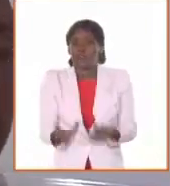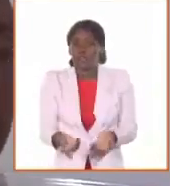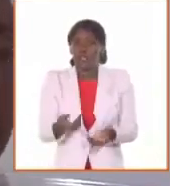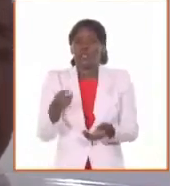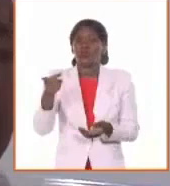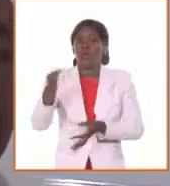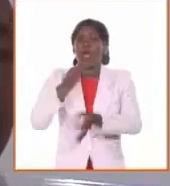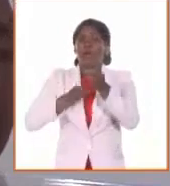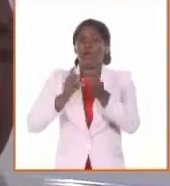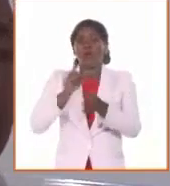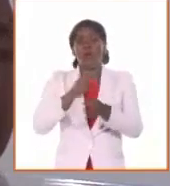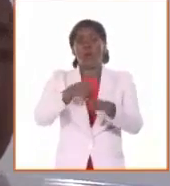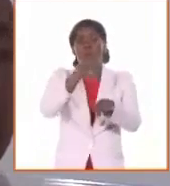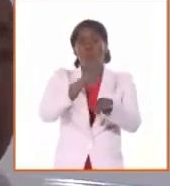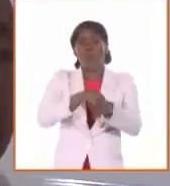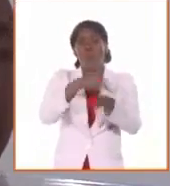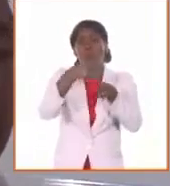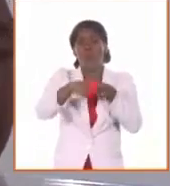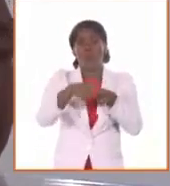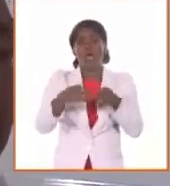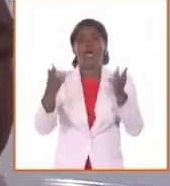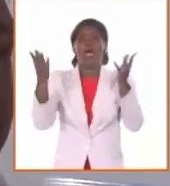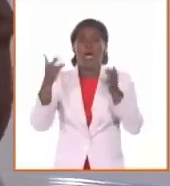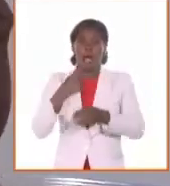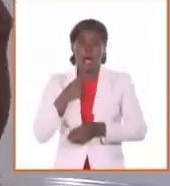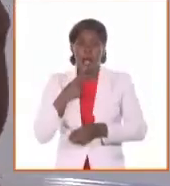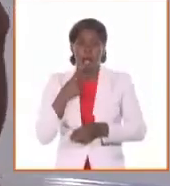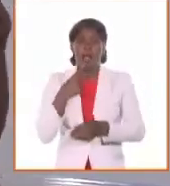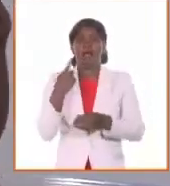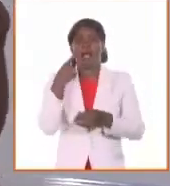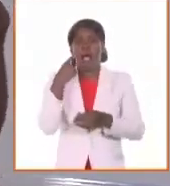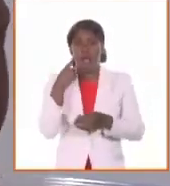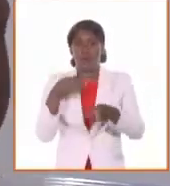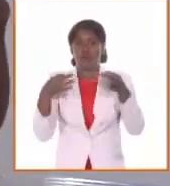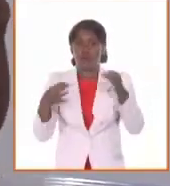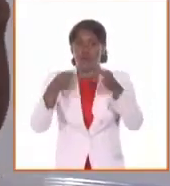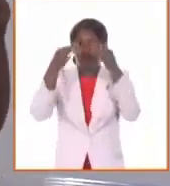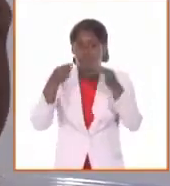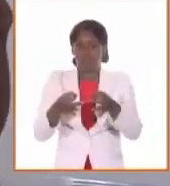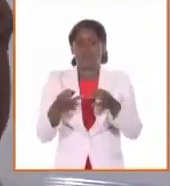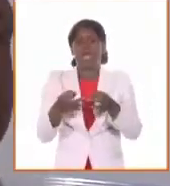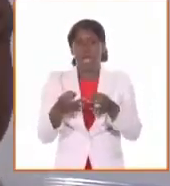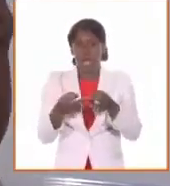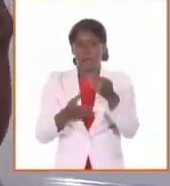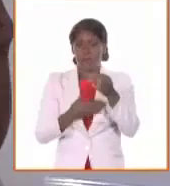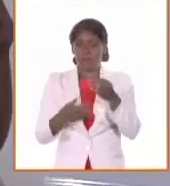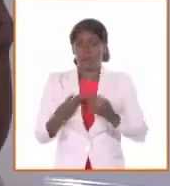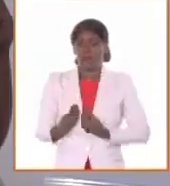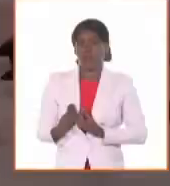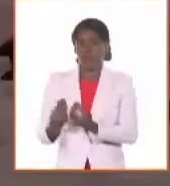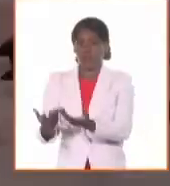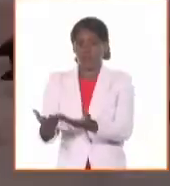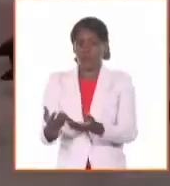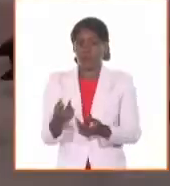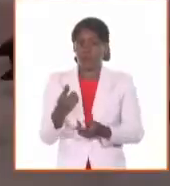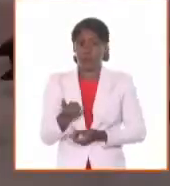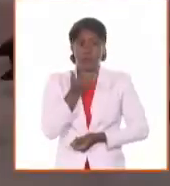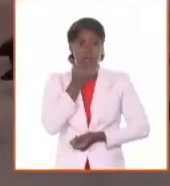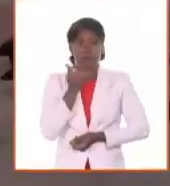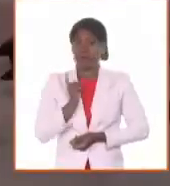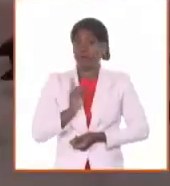margen de nacimiento tiene la nota de su matrimonio y la nota de su divorcio usted puede solicitar una certificación de esas dos notas